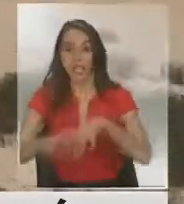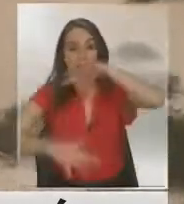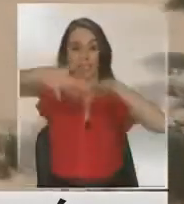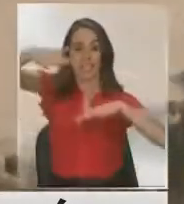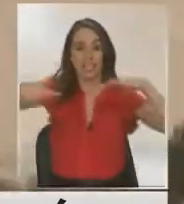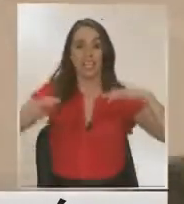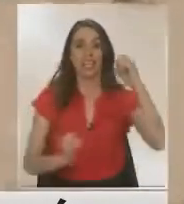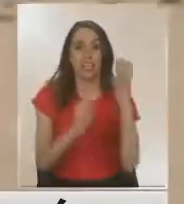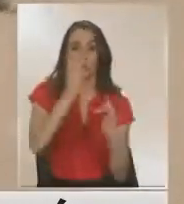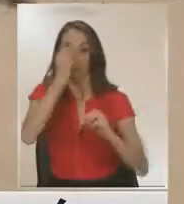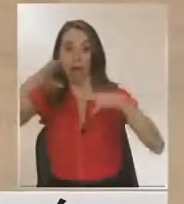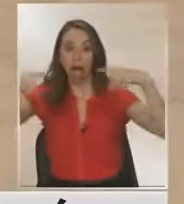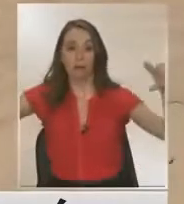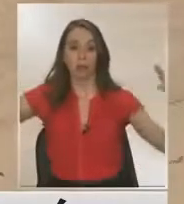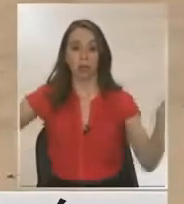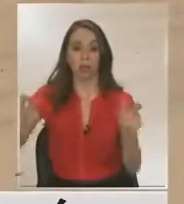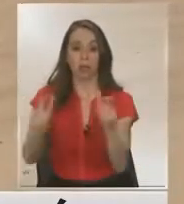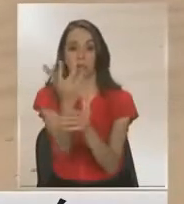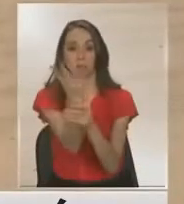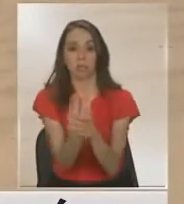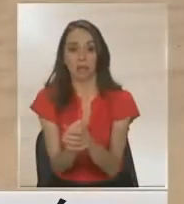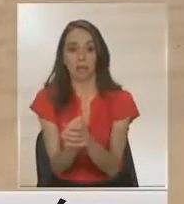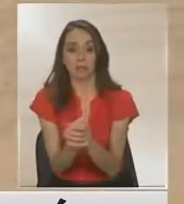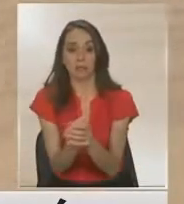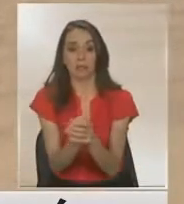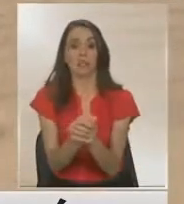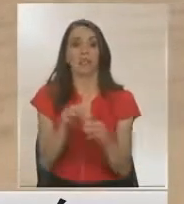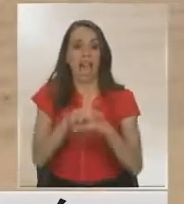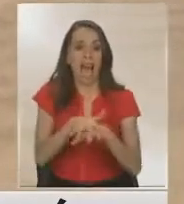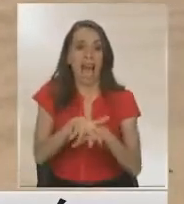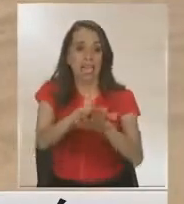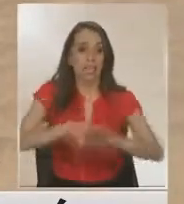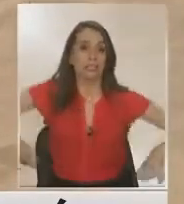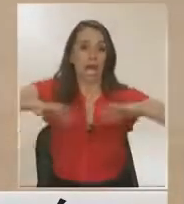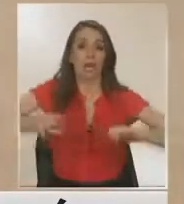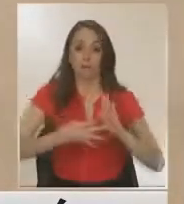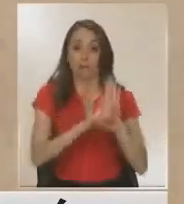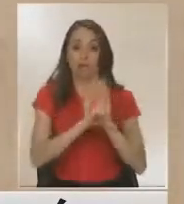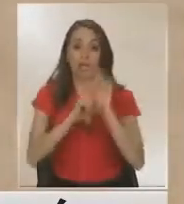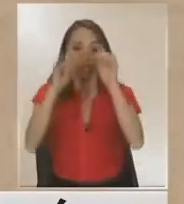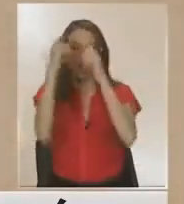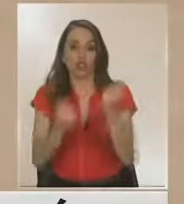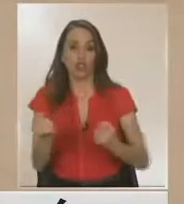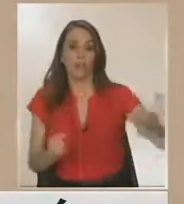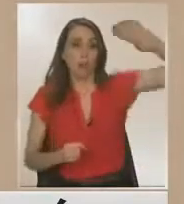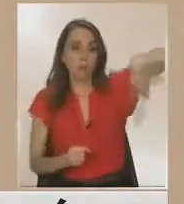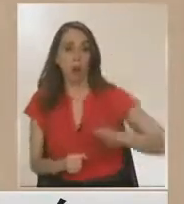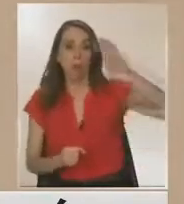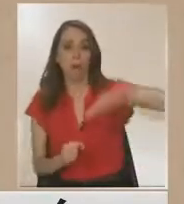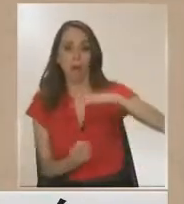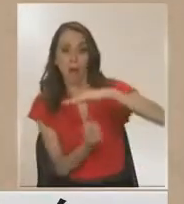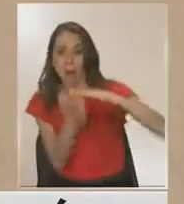y su vegetación poco a poco desaparecen por la extracción ilegal de arena y la inconsciencia de conductores que pasan por encima